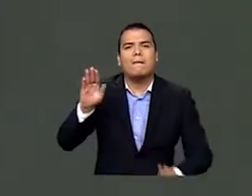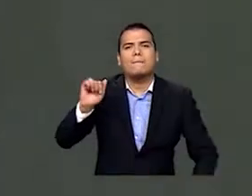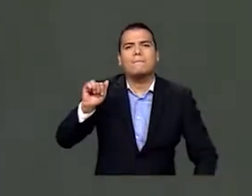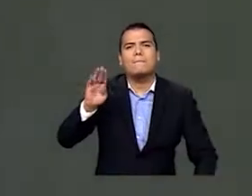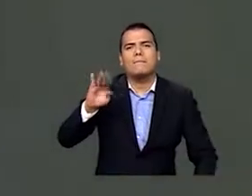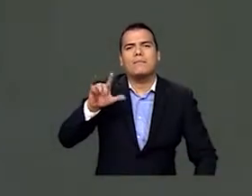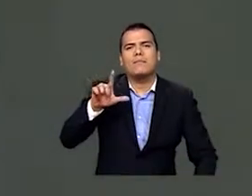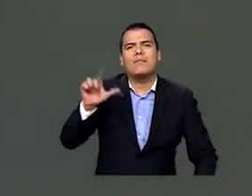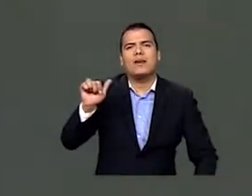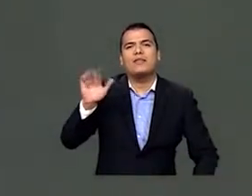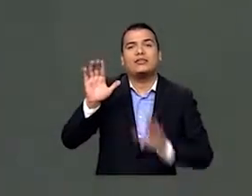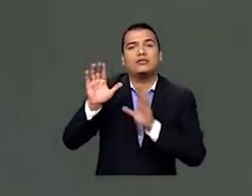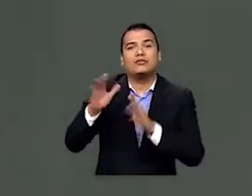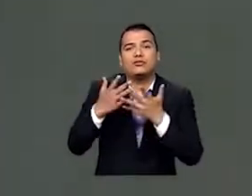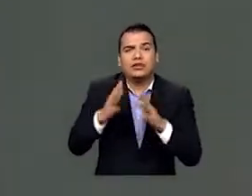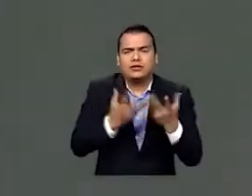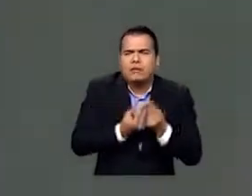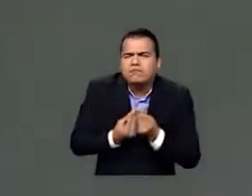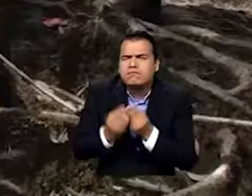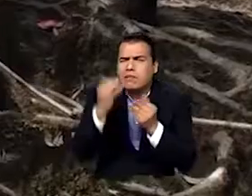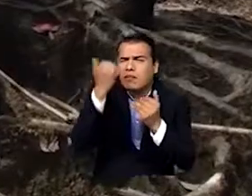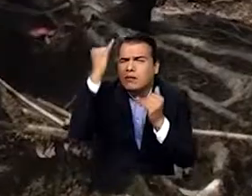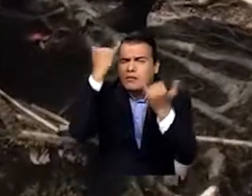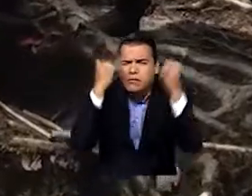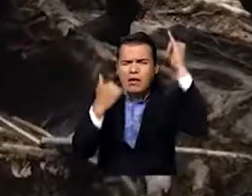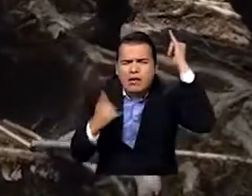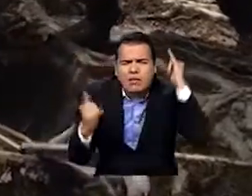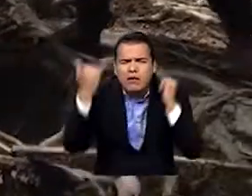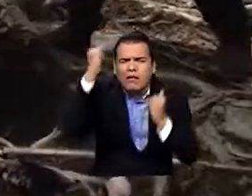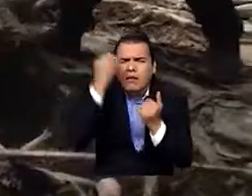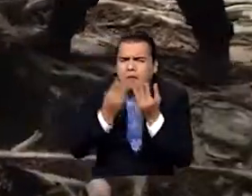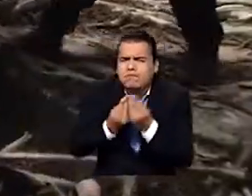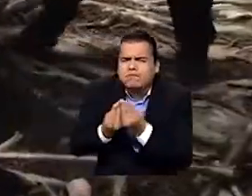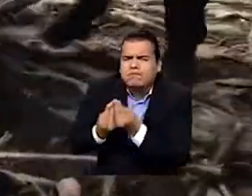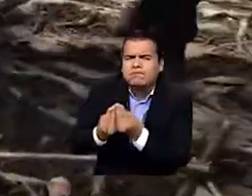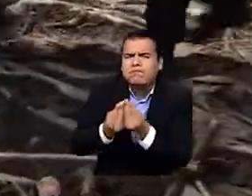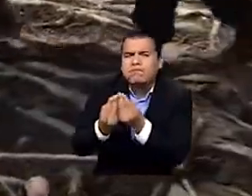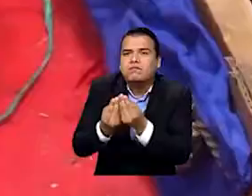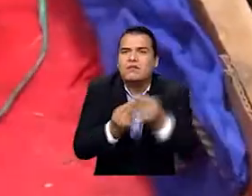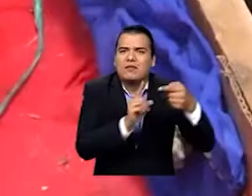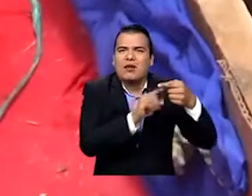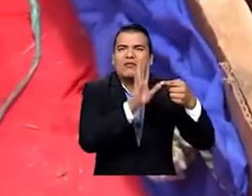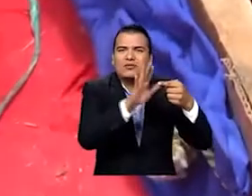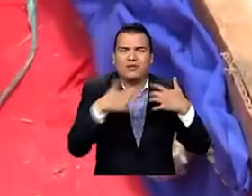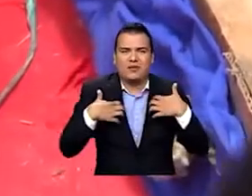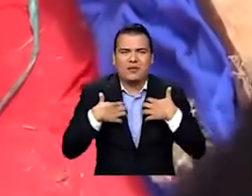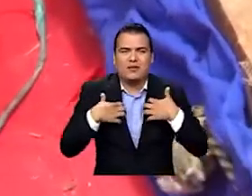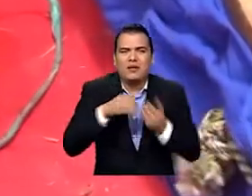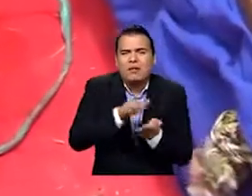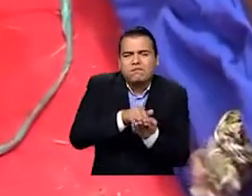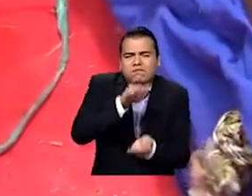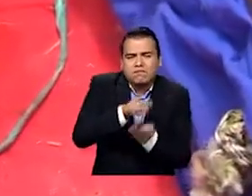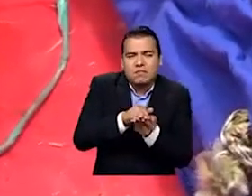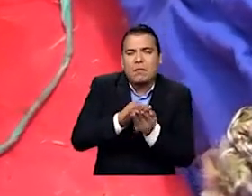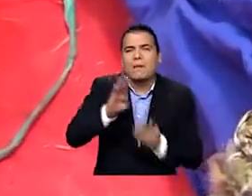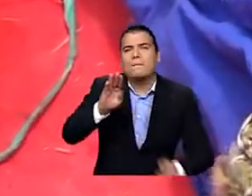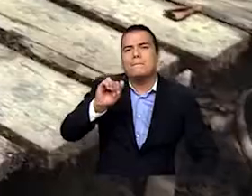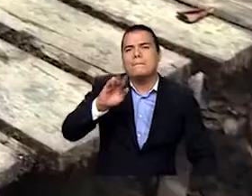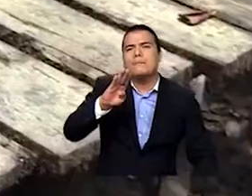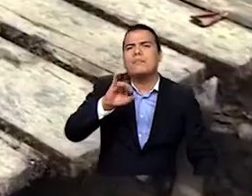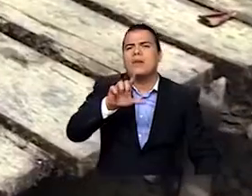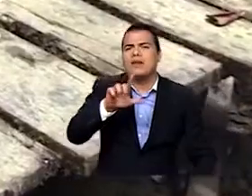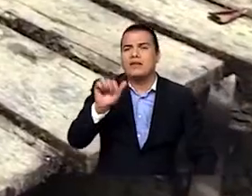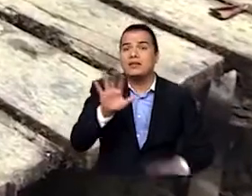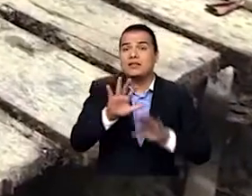a poco empezó a internarse en el bosque. El primer turno de liberación era para las babillas. Su condición de viaje